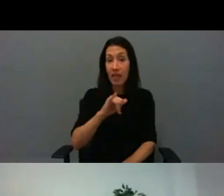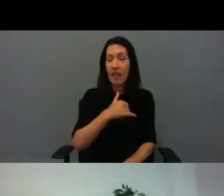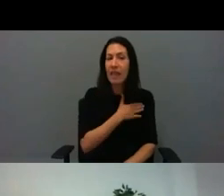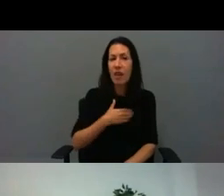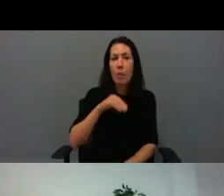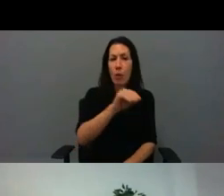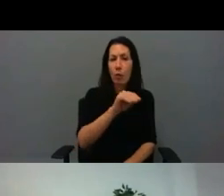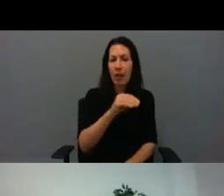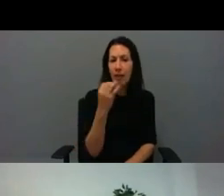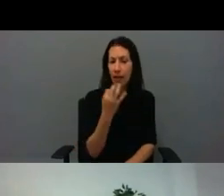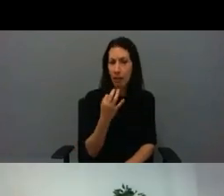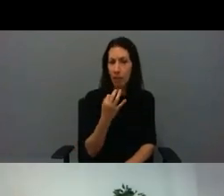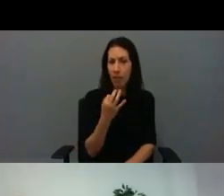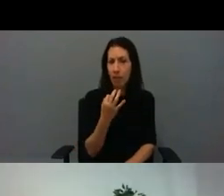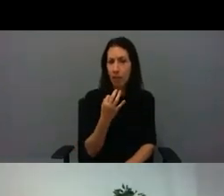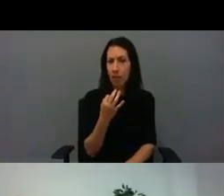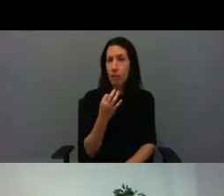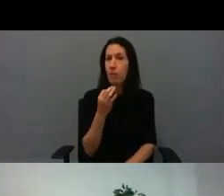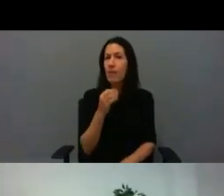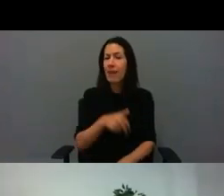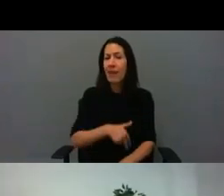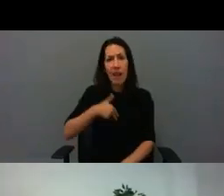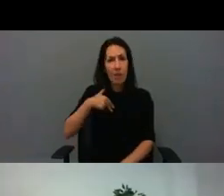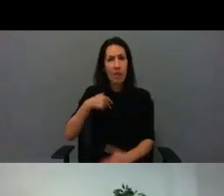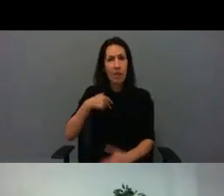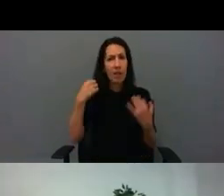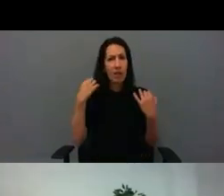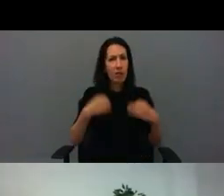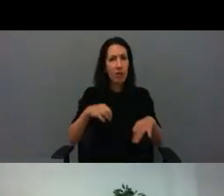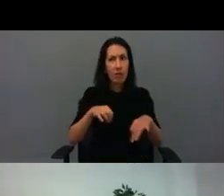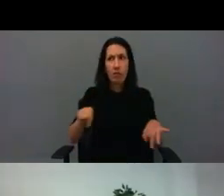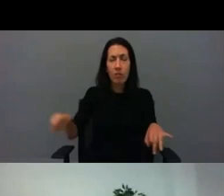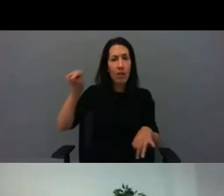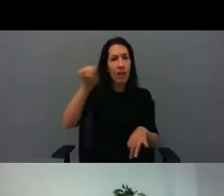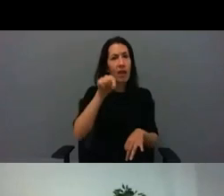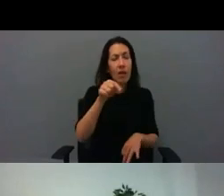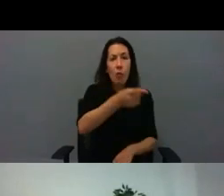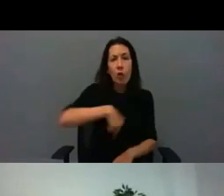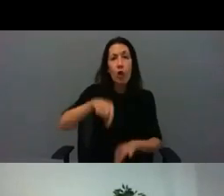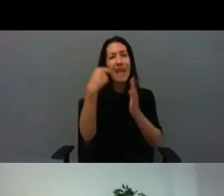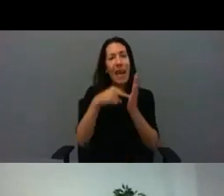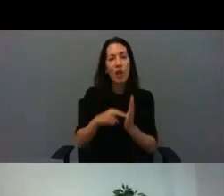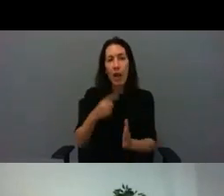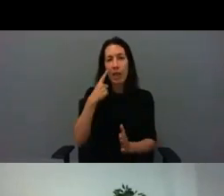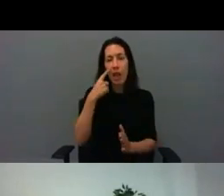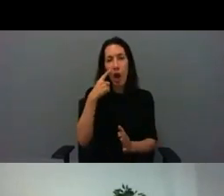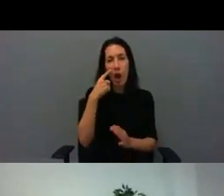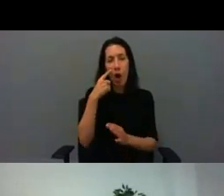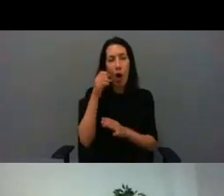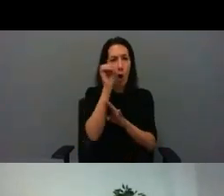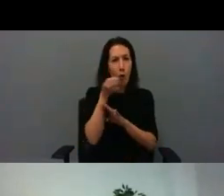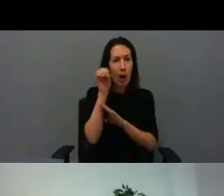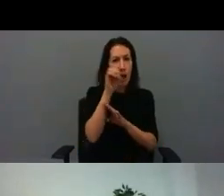Conchi, generalmente son los lectores oculares lo que utilizáis las personas sin comunicación